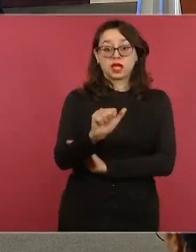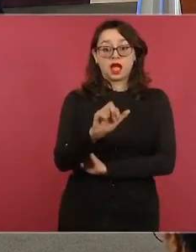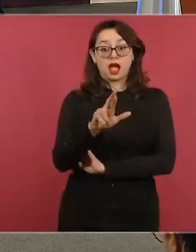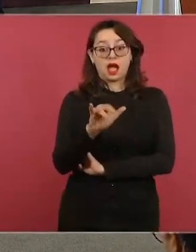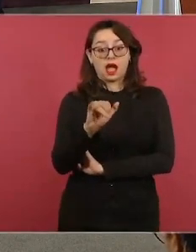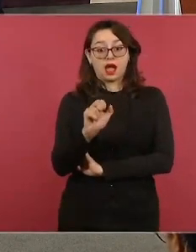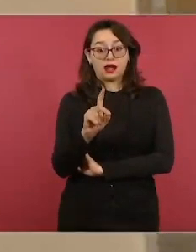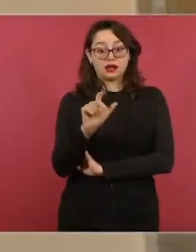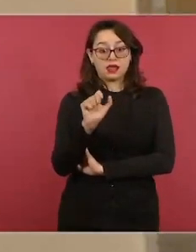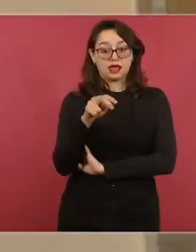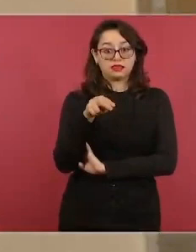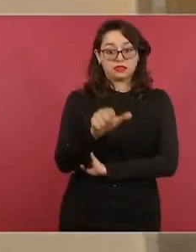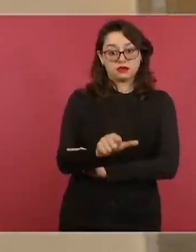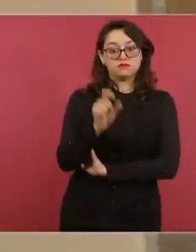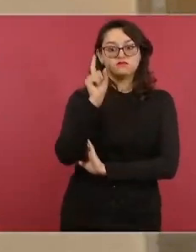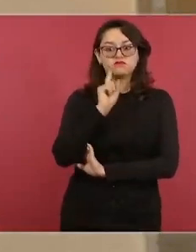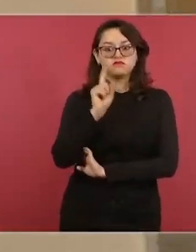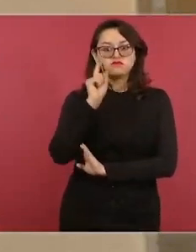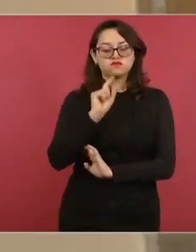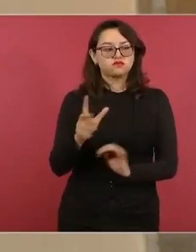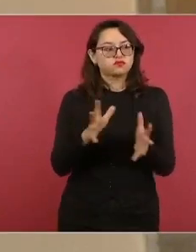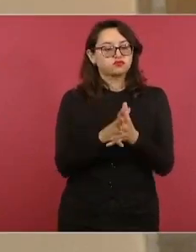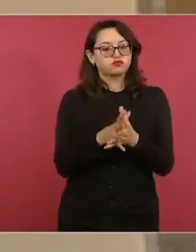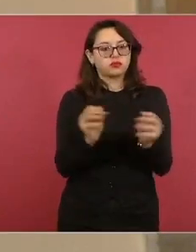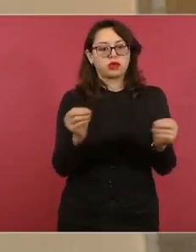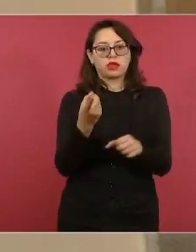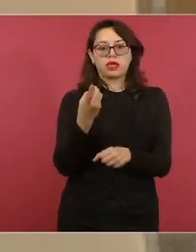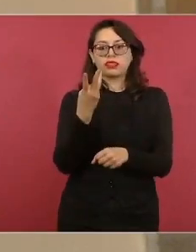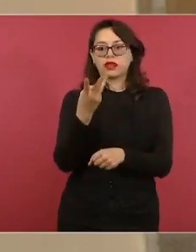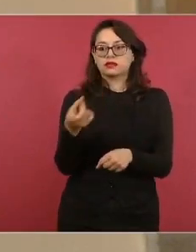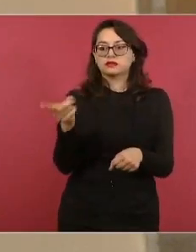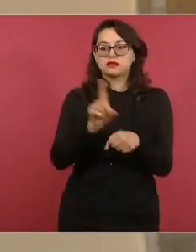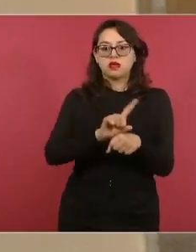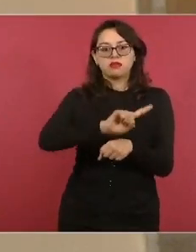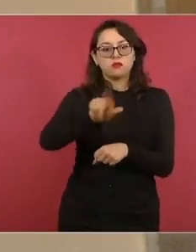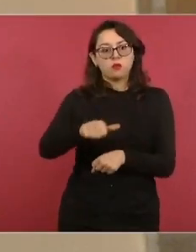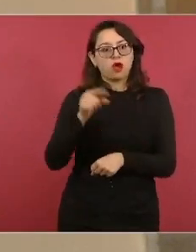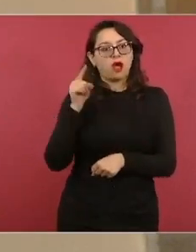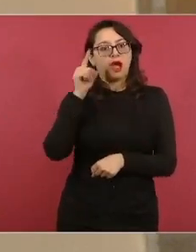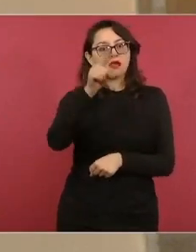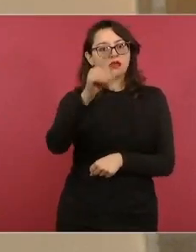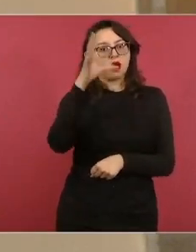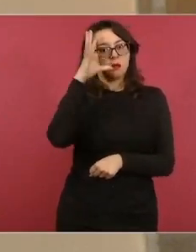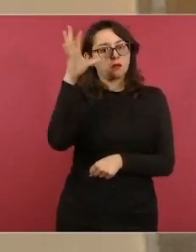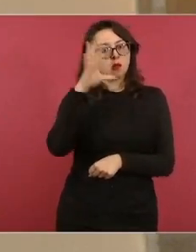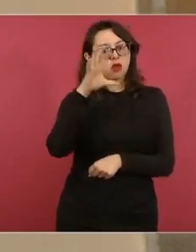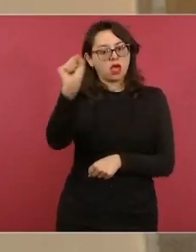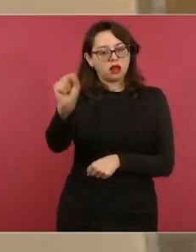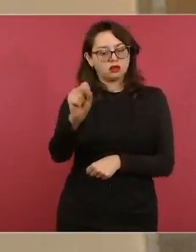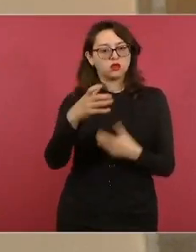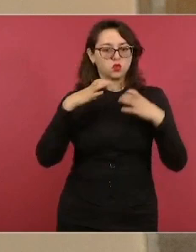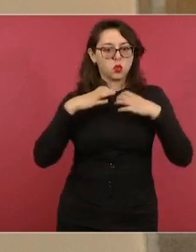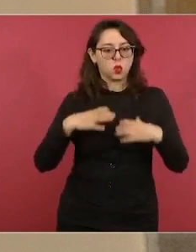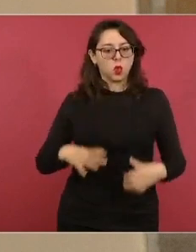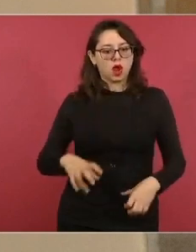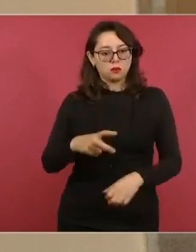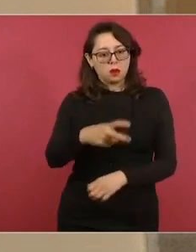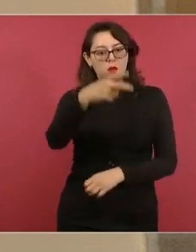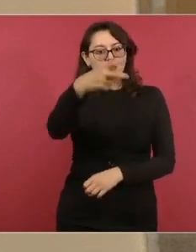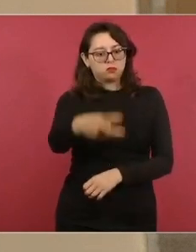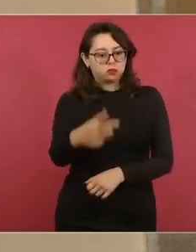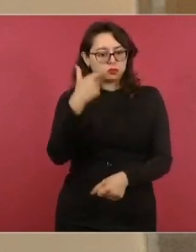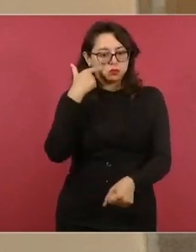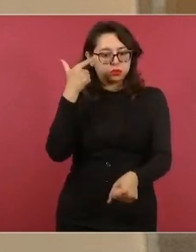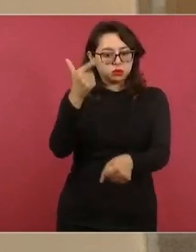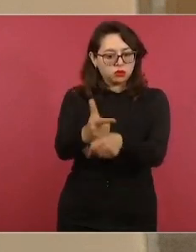Uriel n en su calidad de fiscal general del Estado de Morelos no aplicó el protocolo de actuación para delitos de